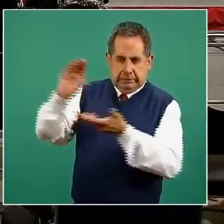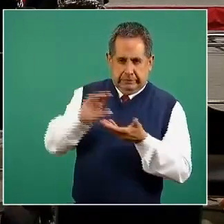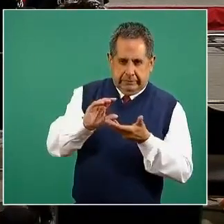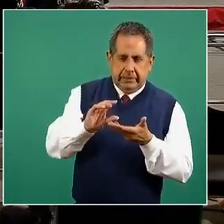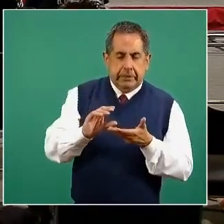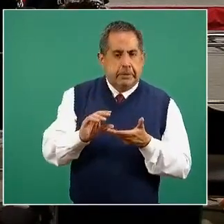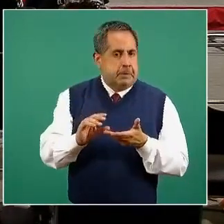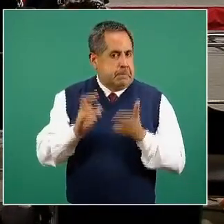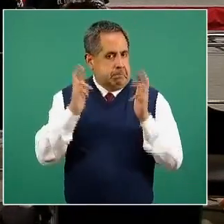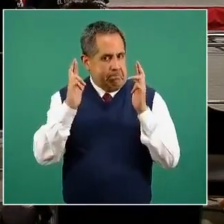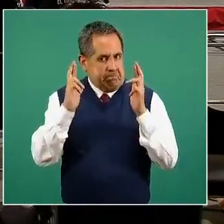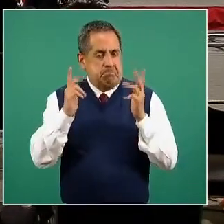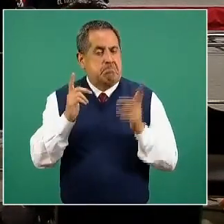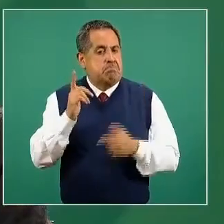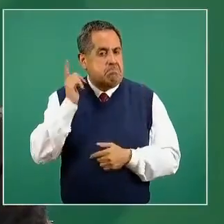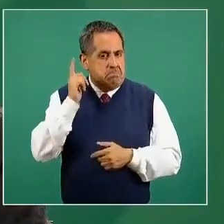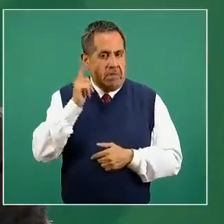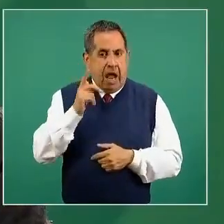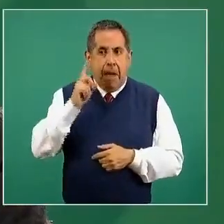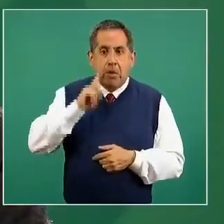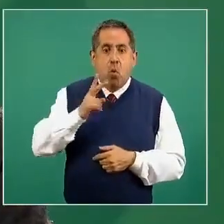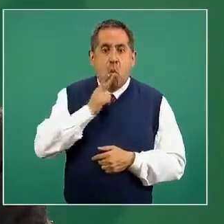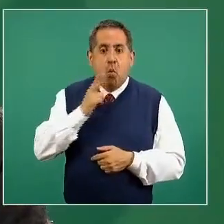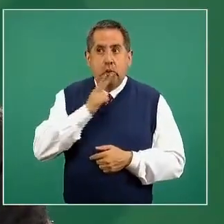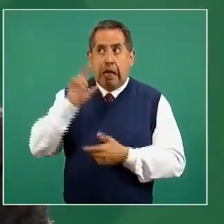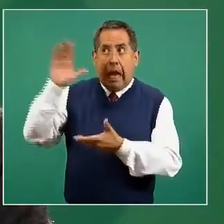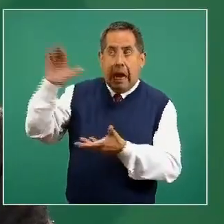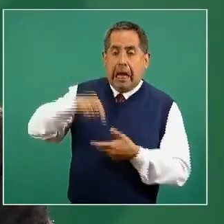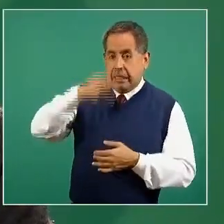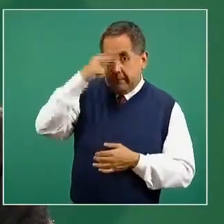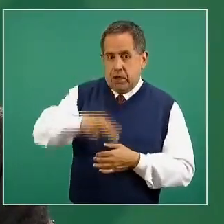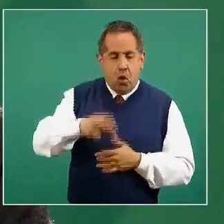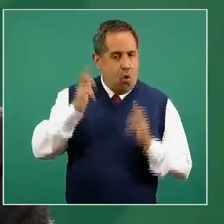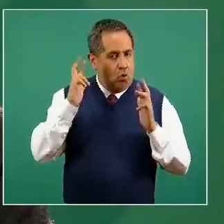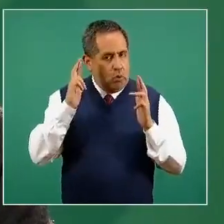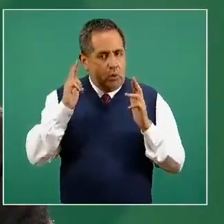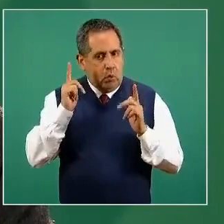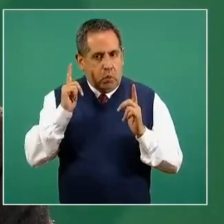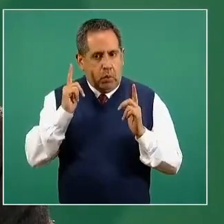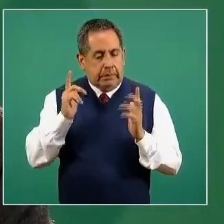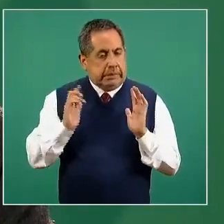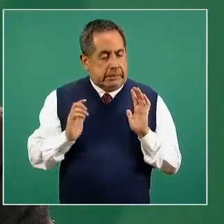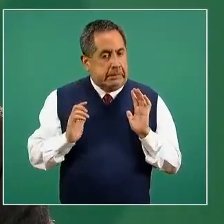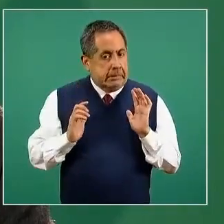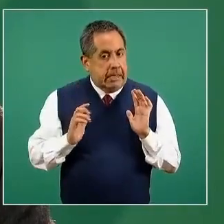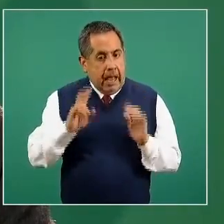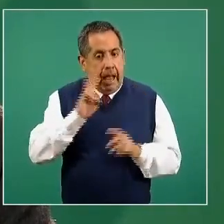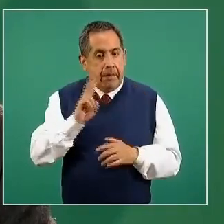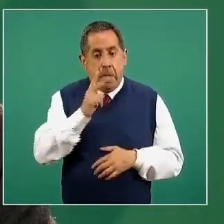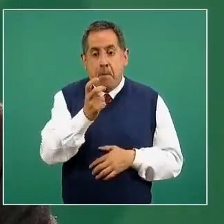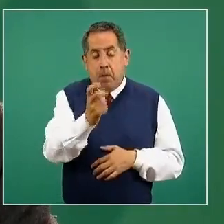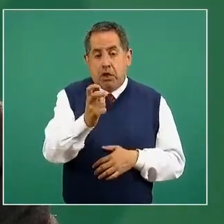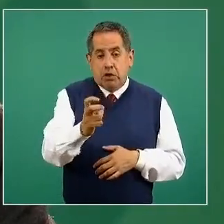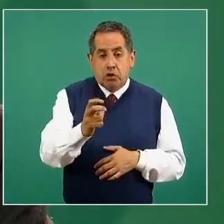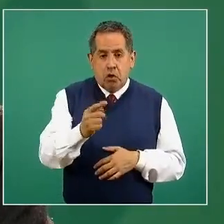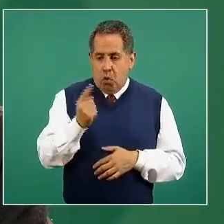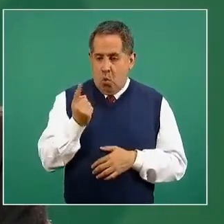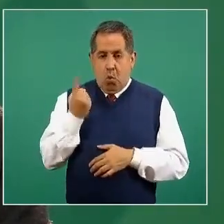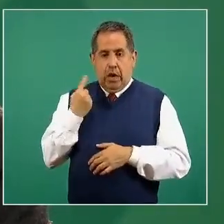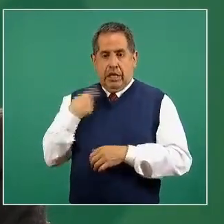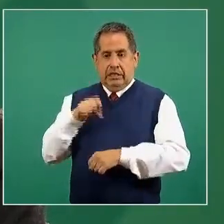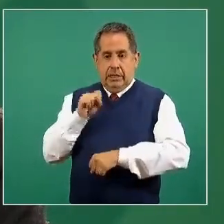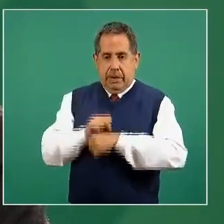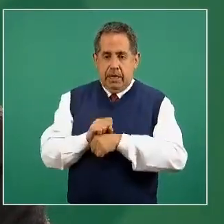tenemos la expectativa de poder utilizarla en nuestro país. Es precisamente esta la razón por la que la semana